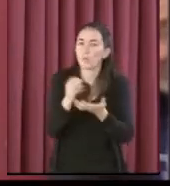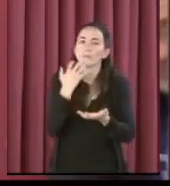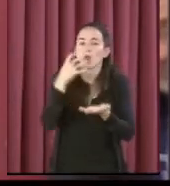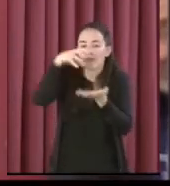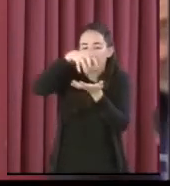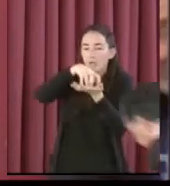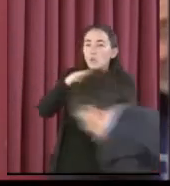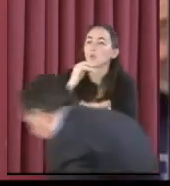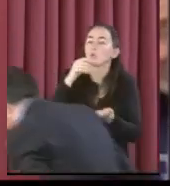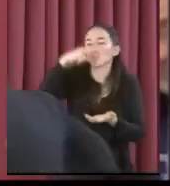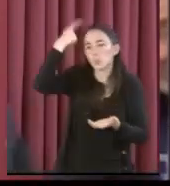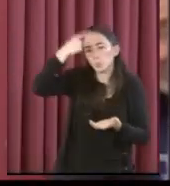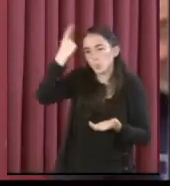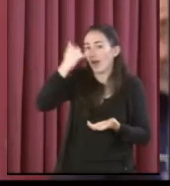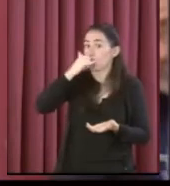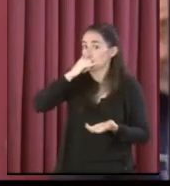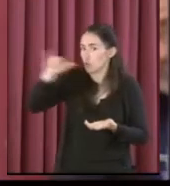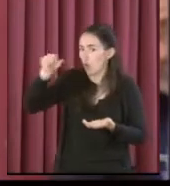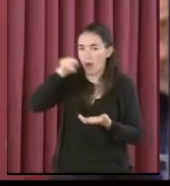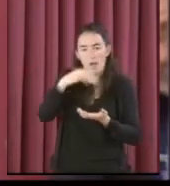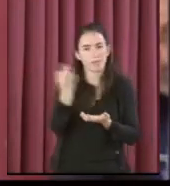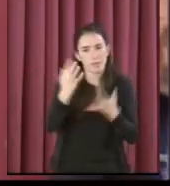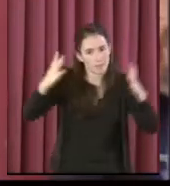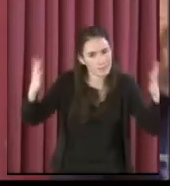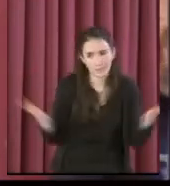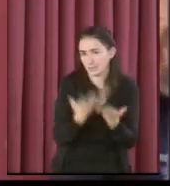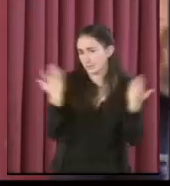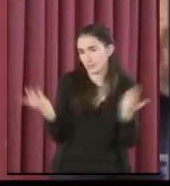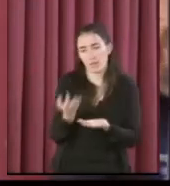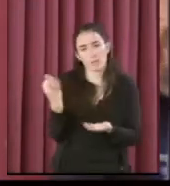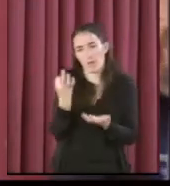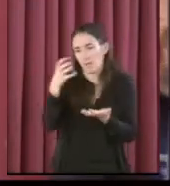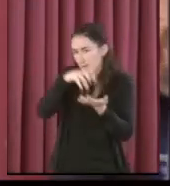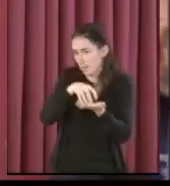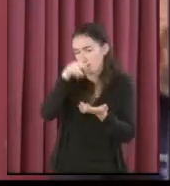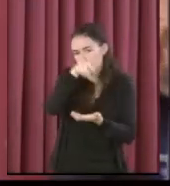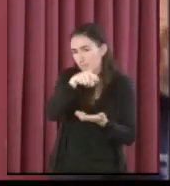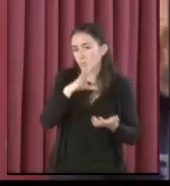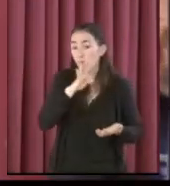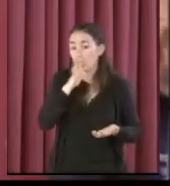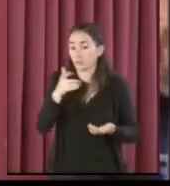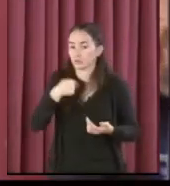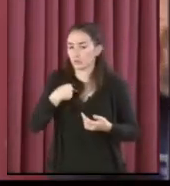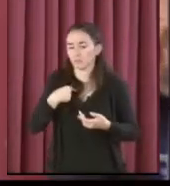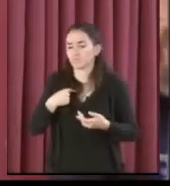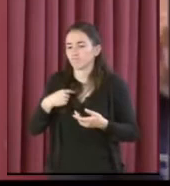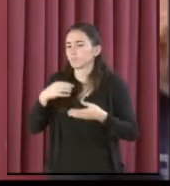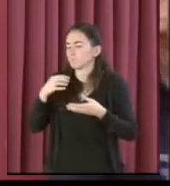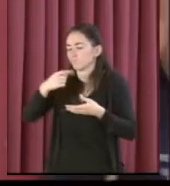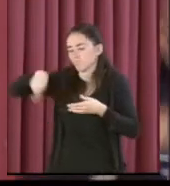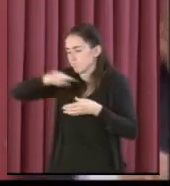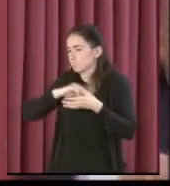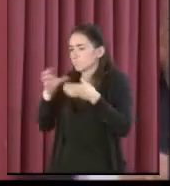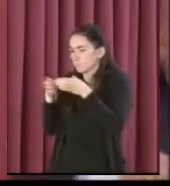del Rioja tiene que jugar un papel fundamental. Para ello, tomaremos las decisiones que sean